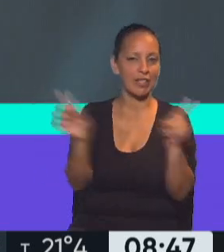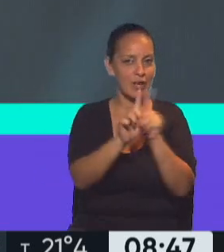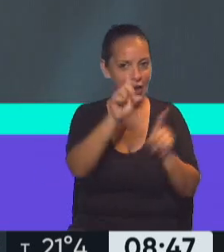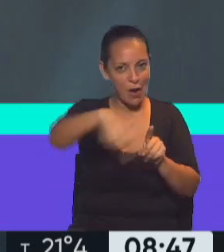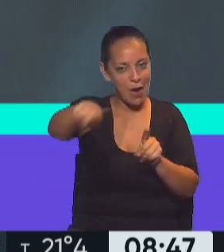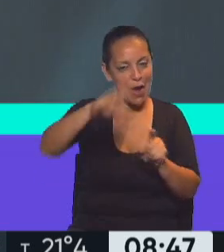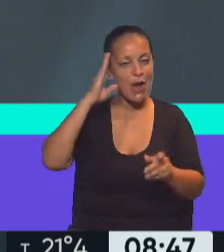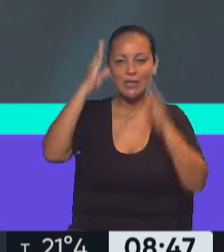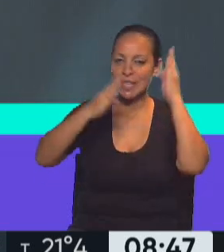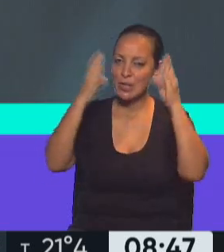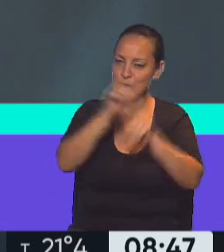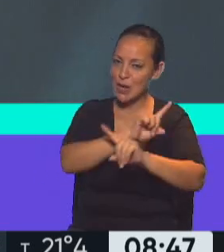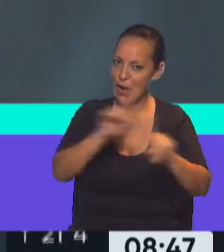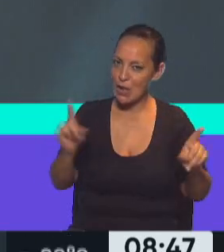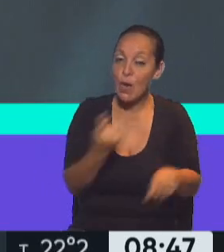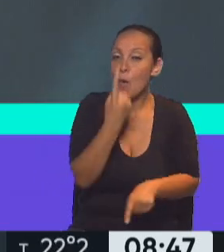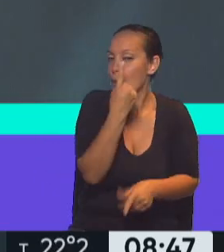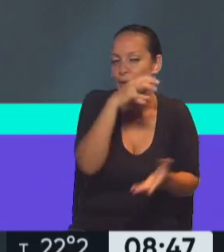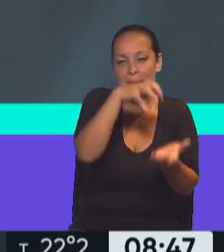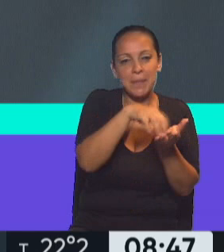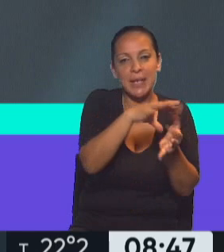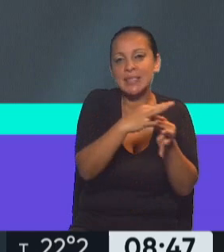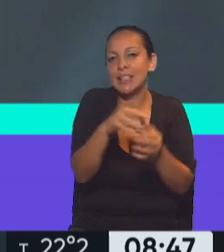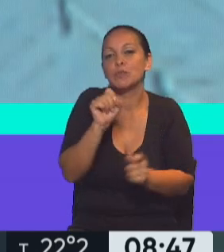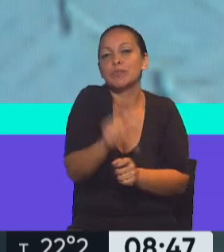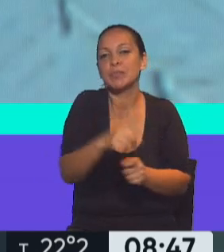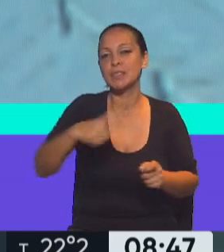del otro lado. Esto, bueno, es algo de una empresa con su sindicato.